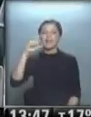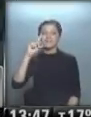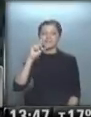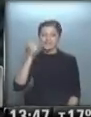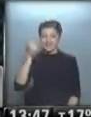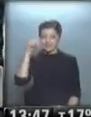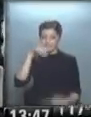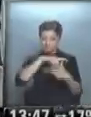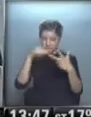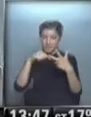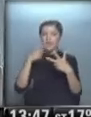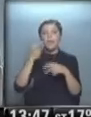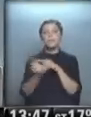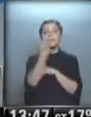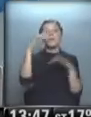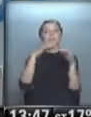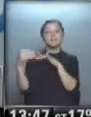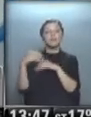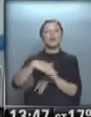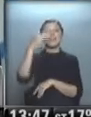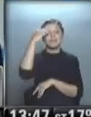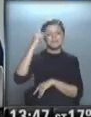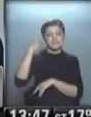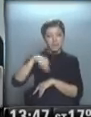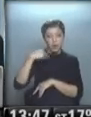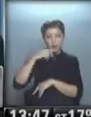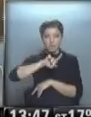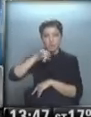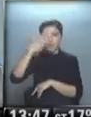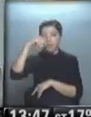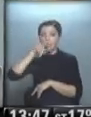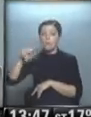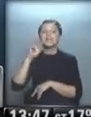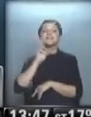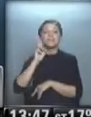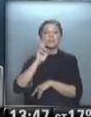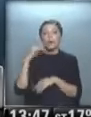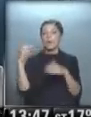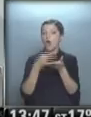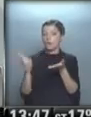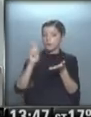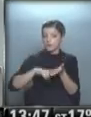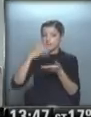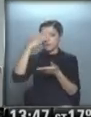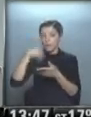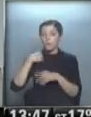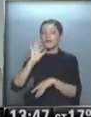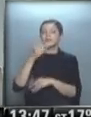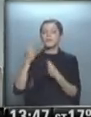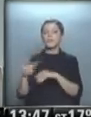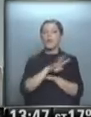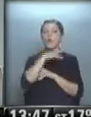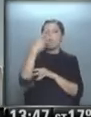partido de ida el 15 de noviembre el 19 va a ser la revancha y ahí quedarán definidos Cuáles son los cuatro